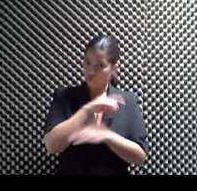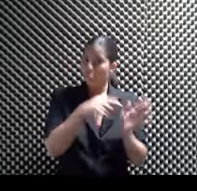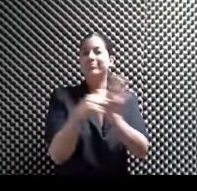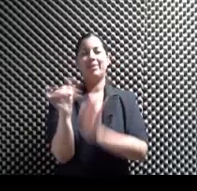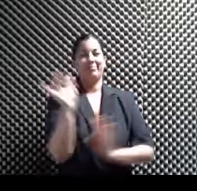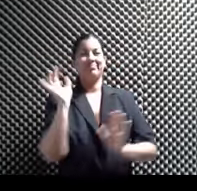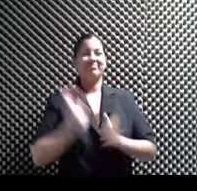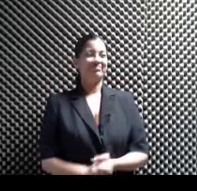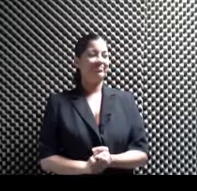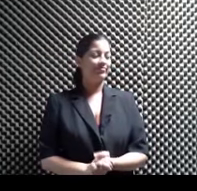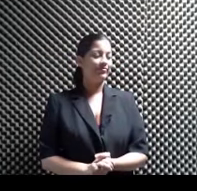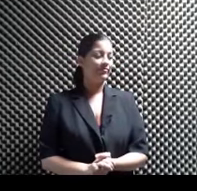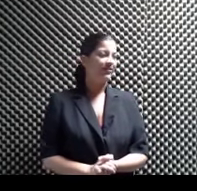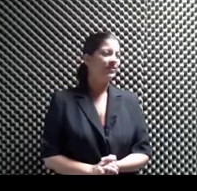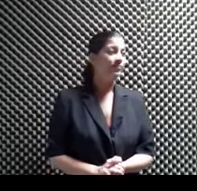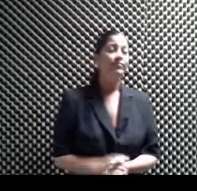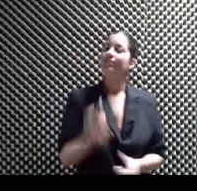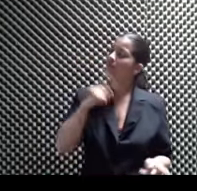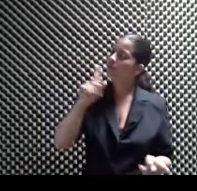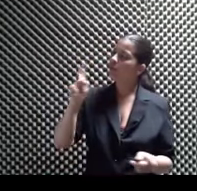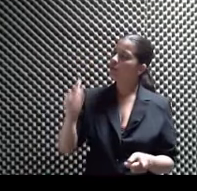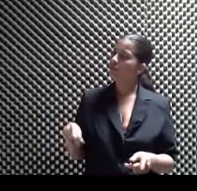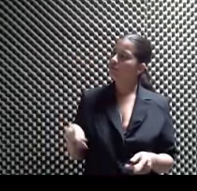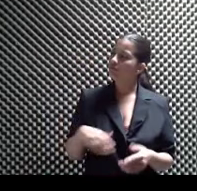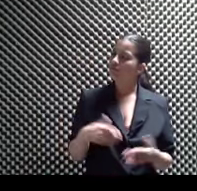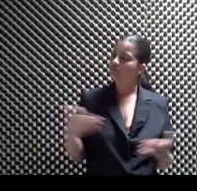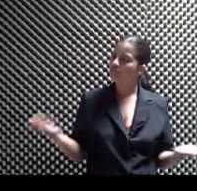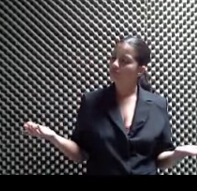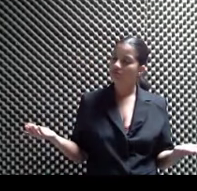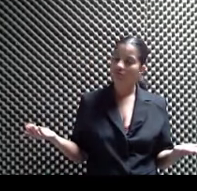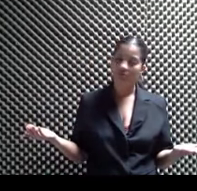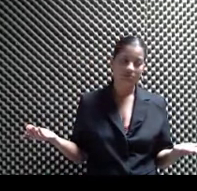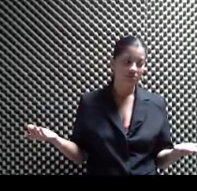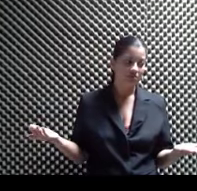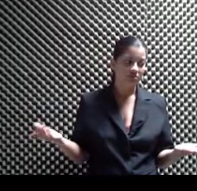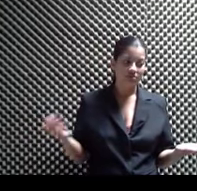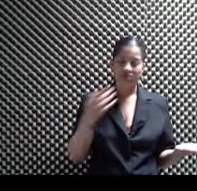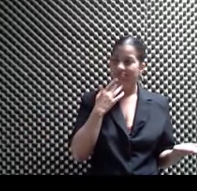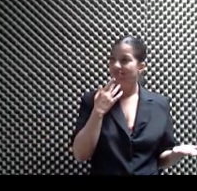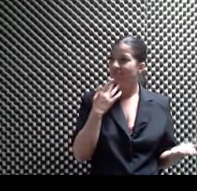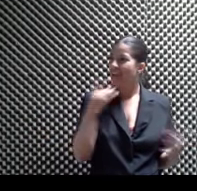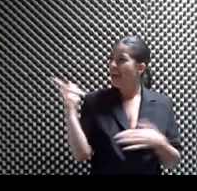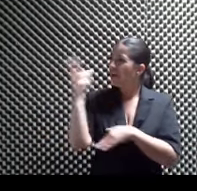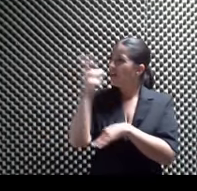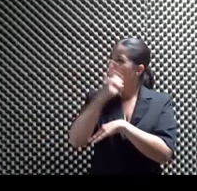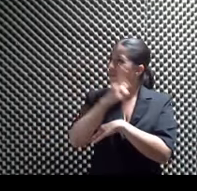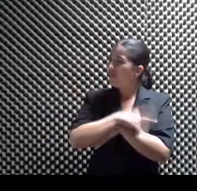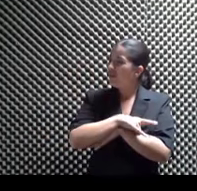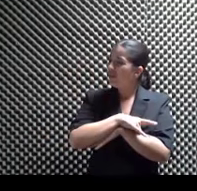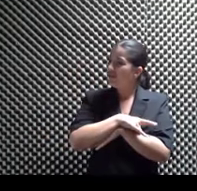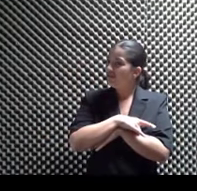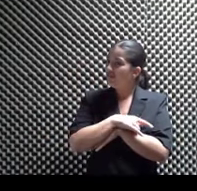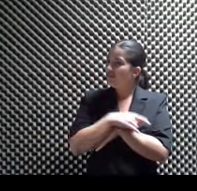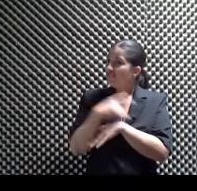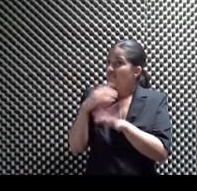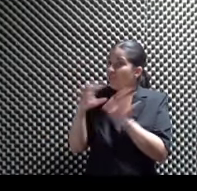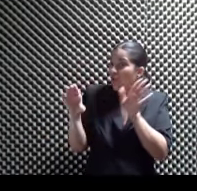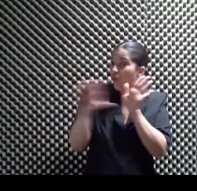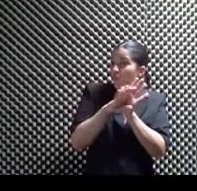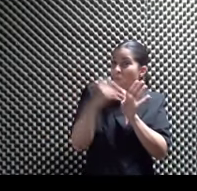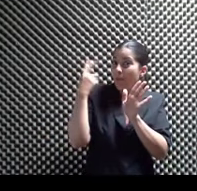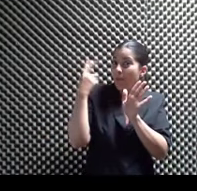La La Pregunta Es Que Atractivo Tenía El El Aeropuerto Para Utilizarlo En Una Carátula Para Que Tu Disco